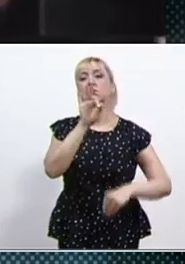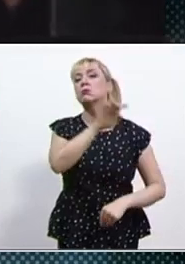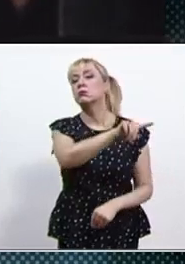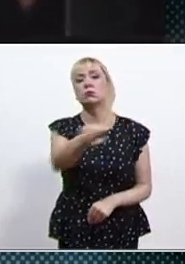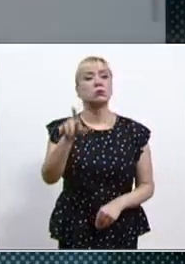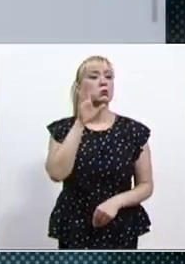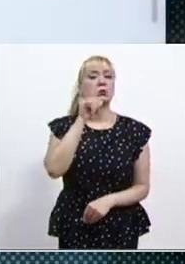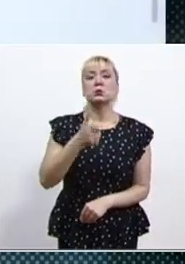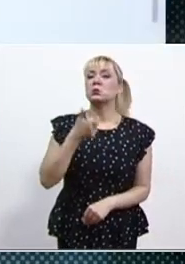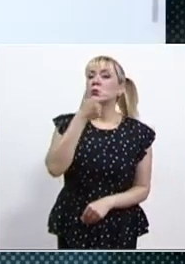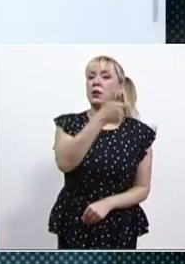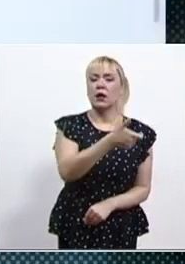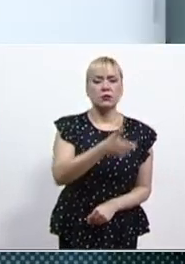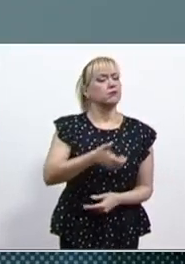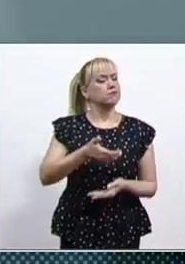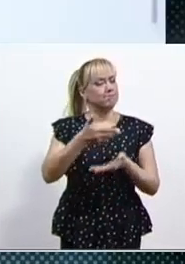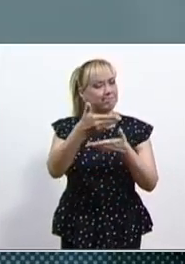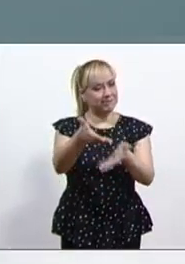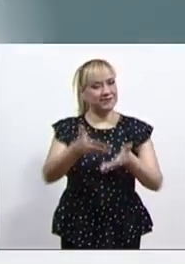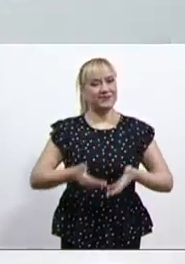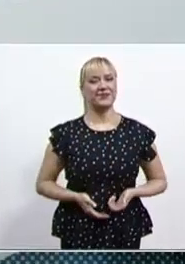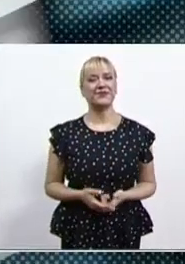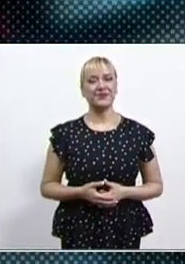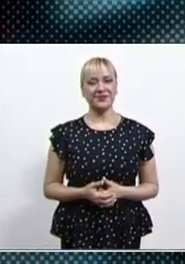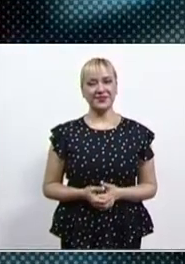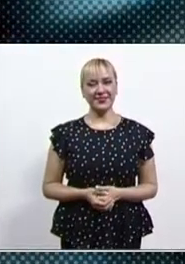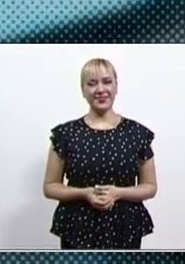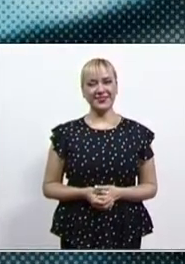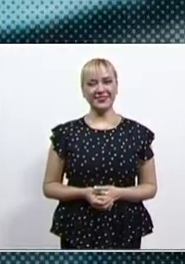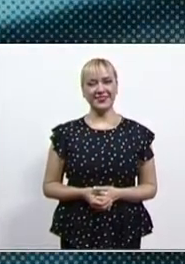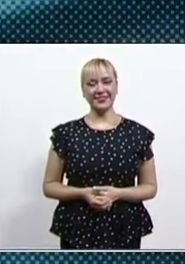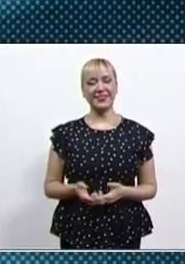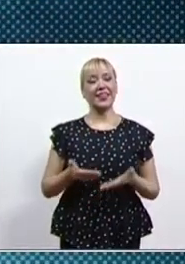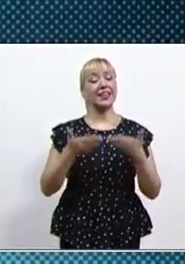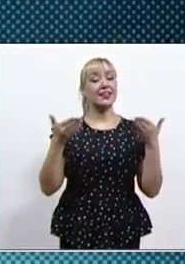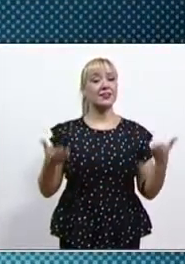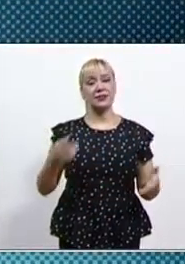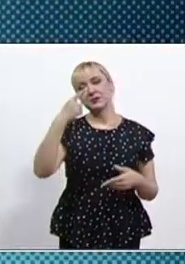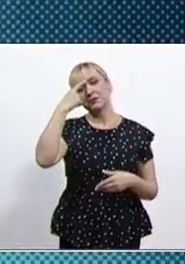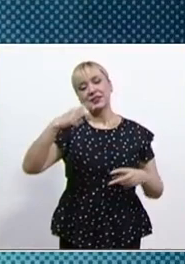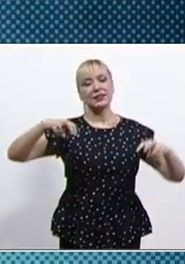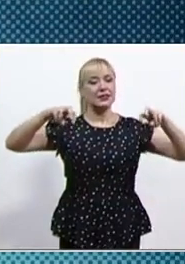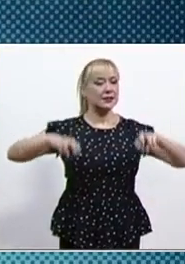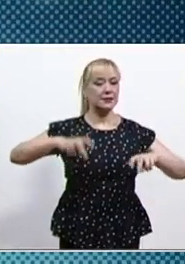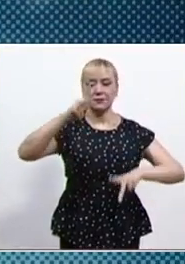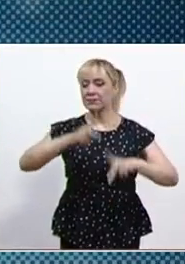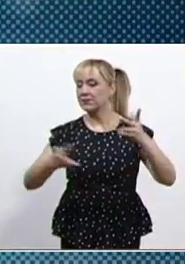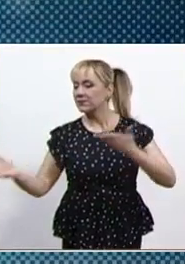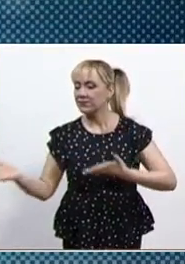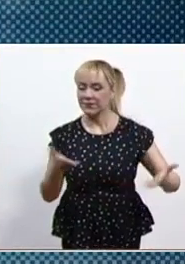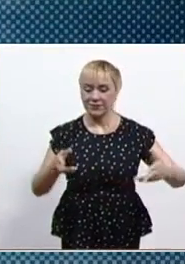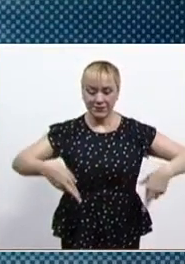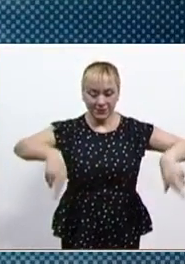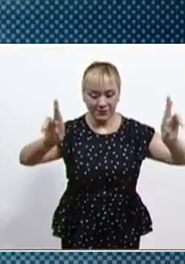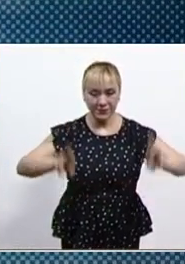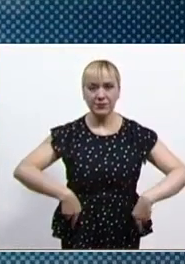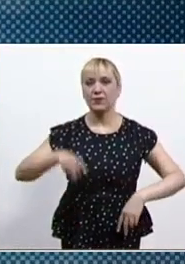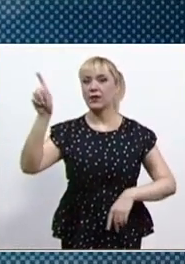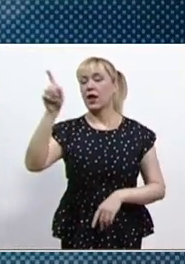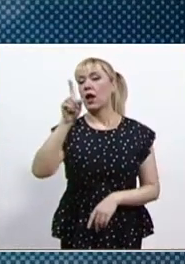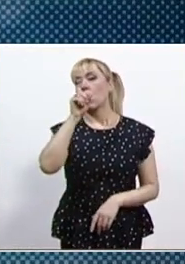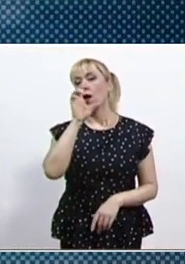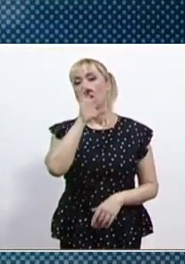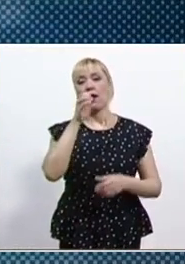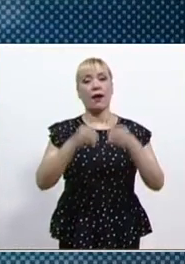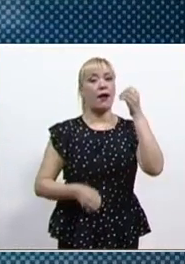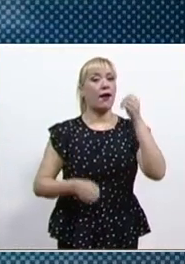tener acceso a estos servicios. El Centro de Mediación y Conciliación del Poder Judicial de Aguascalientes